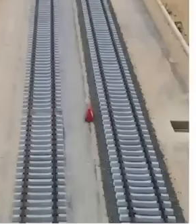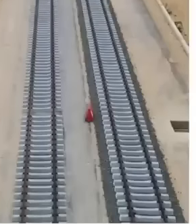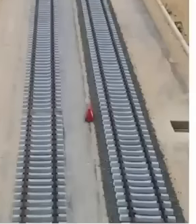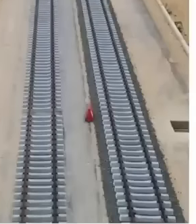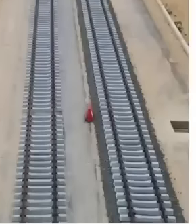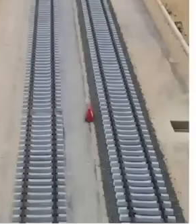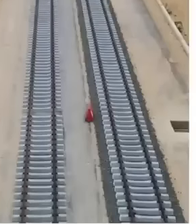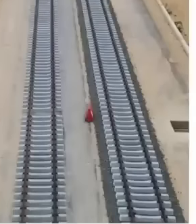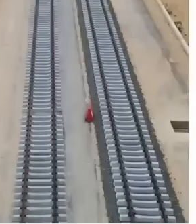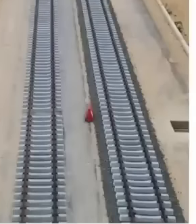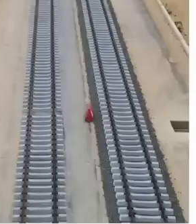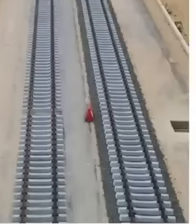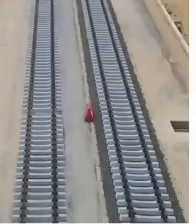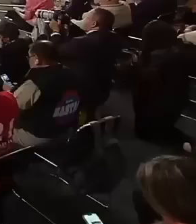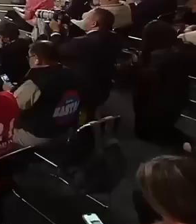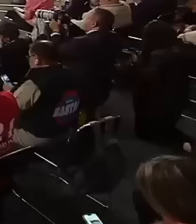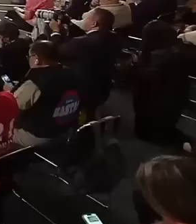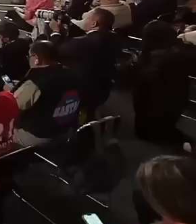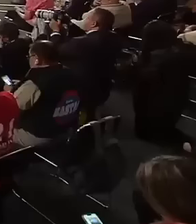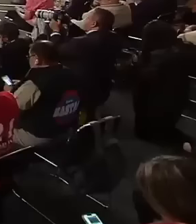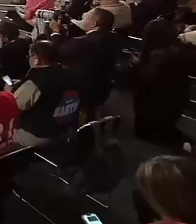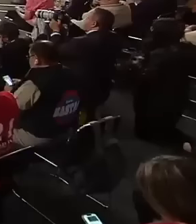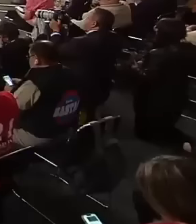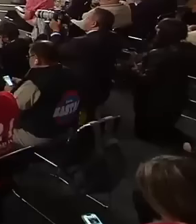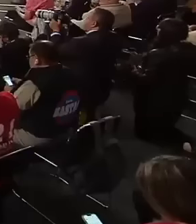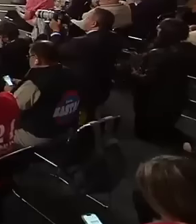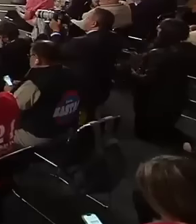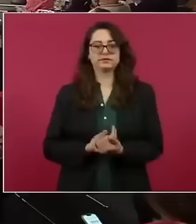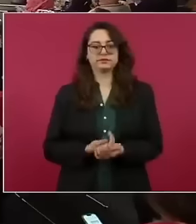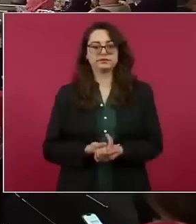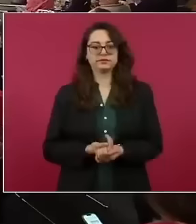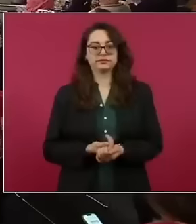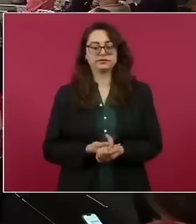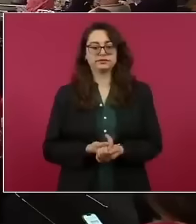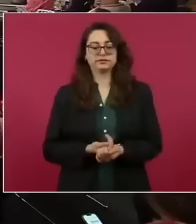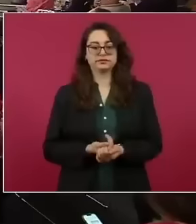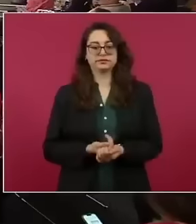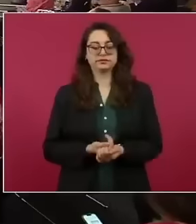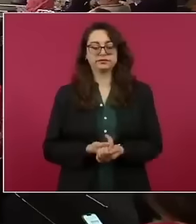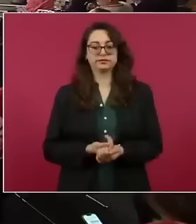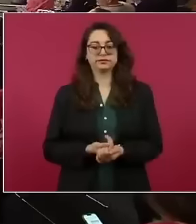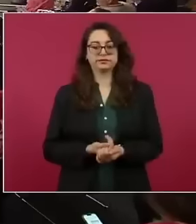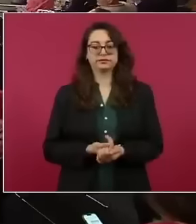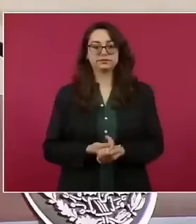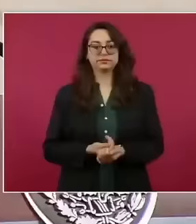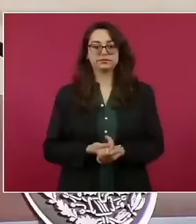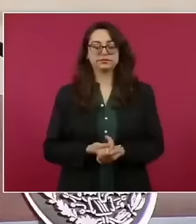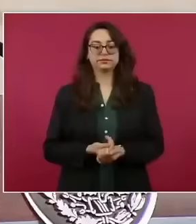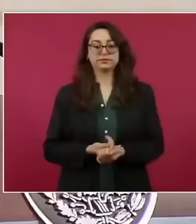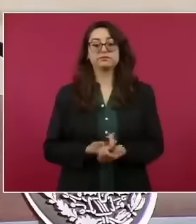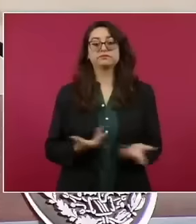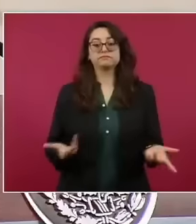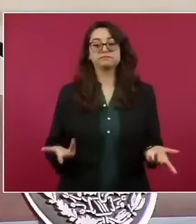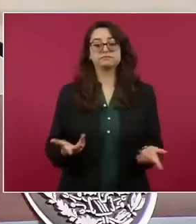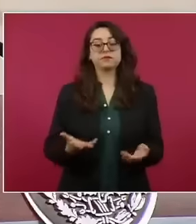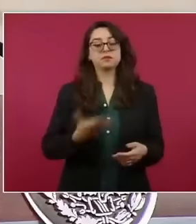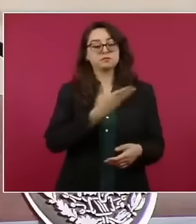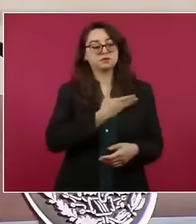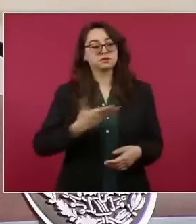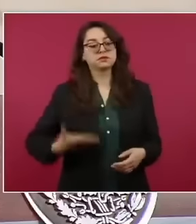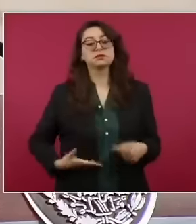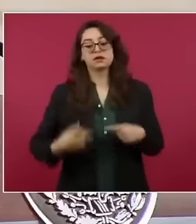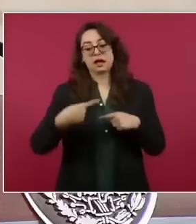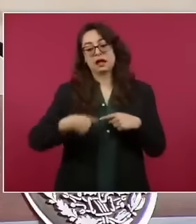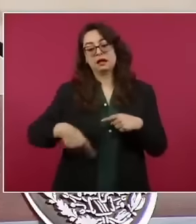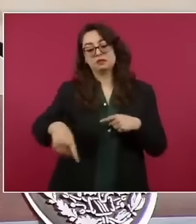83 por ciento del balasto. Señor presidente, en la cuarta transformación los compromisos se cumplen y vamos a